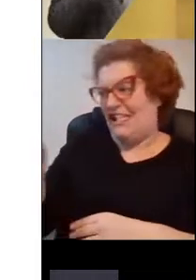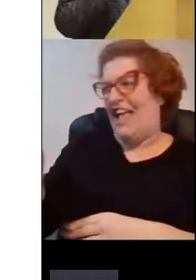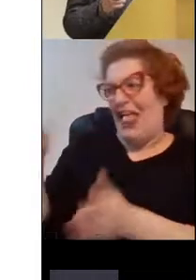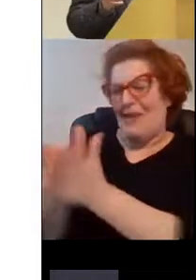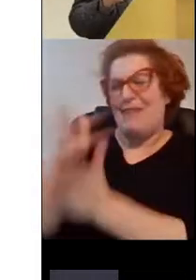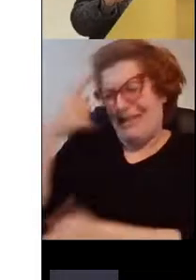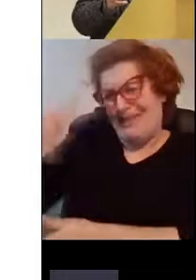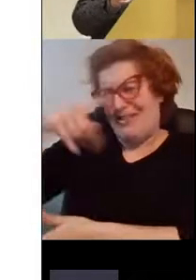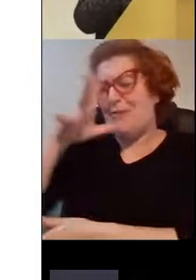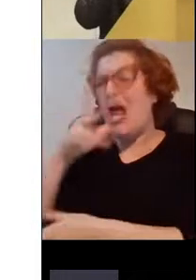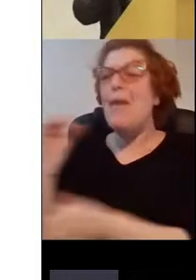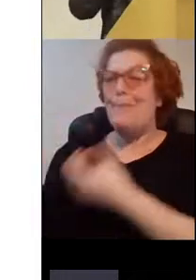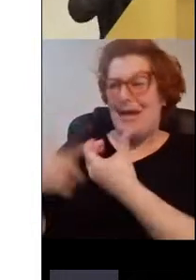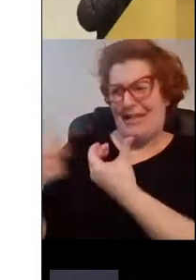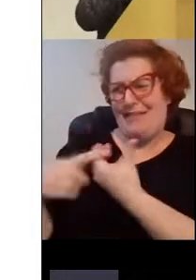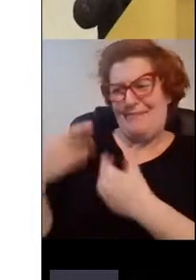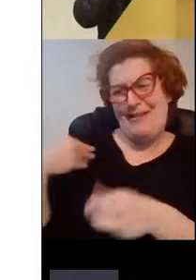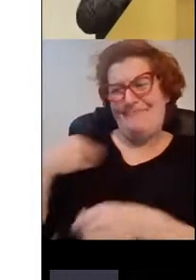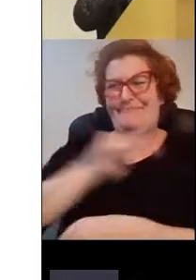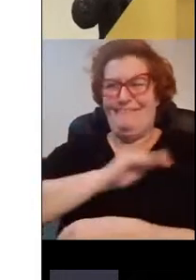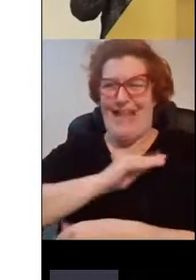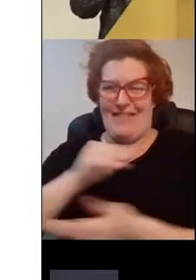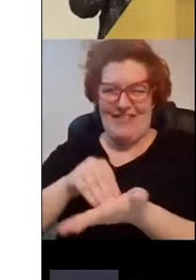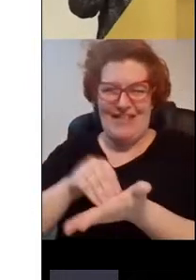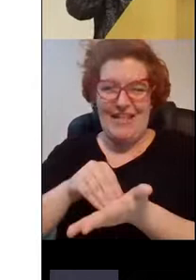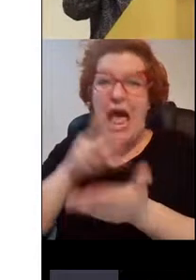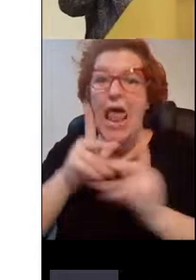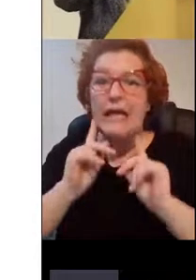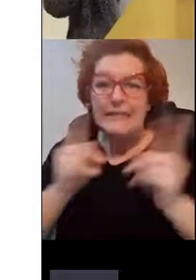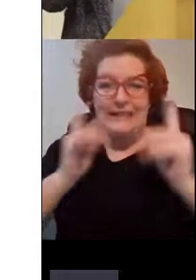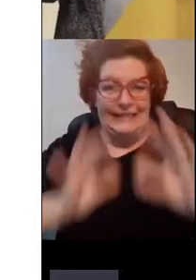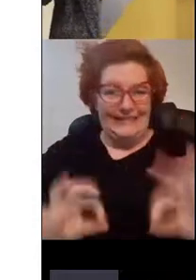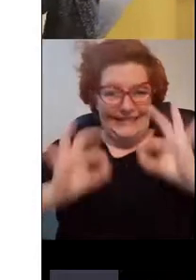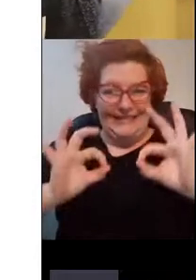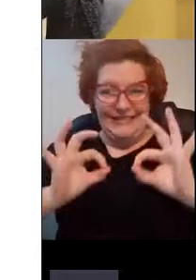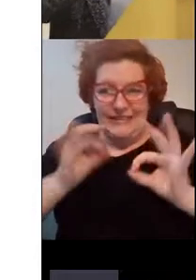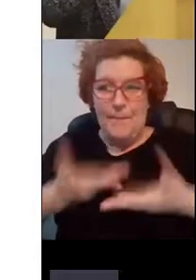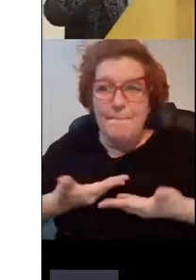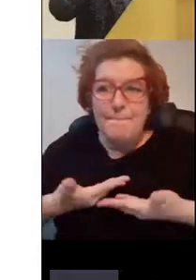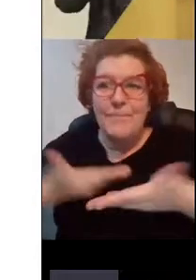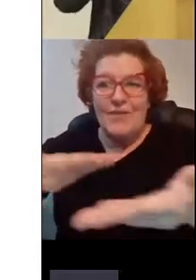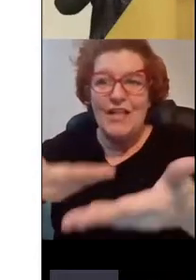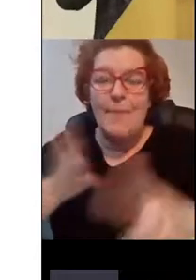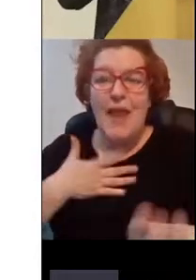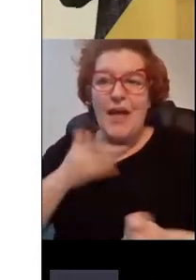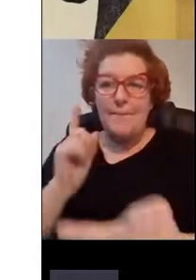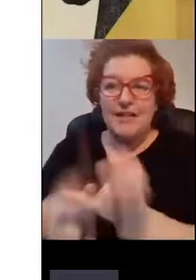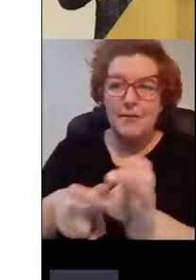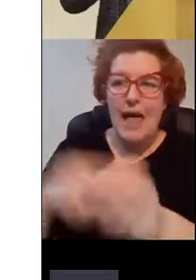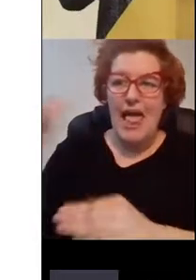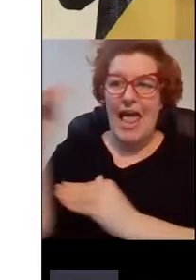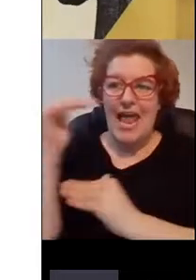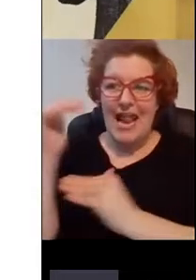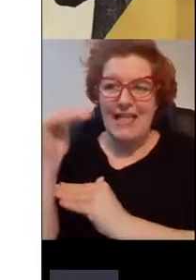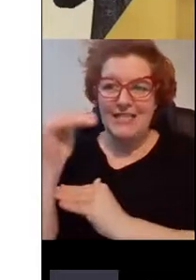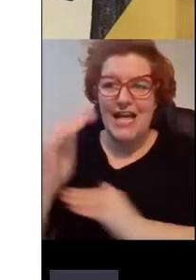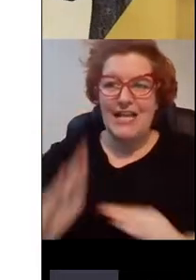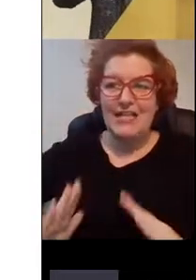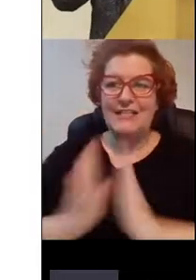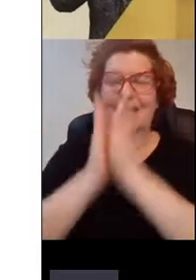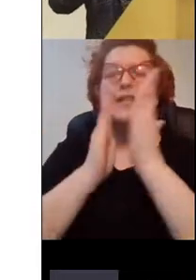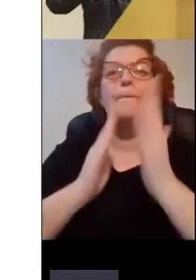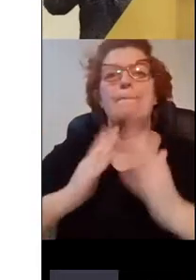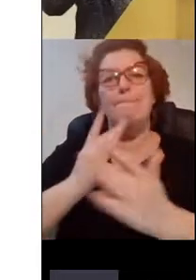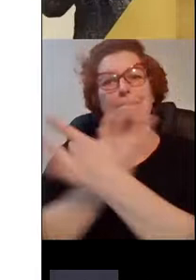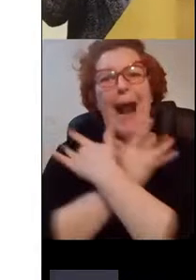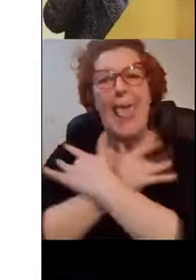ellas. En este caso concreto, cuando nos invitaron a intervenir en la iglesia de Santa María de